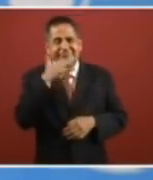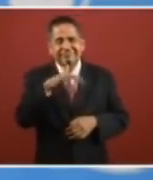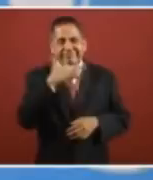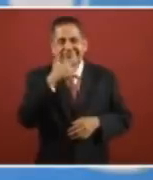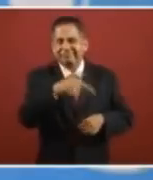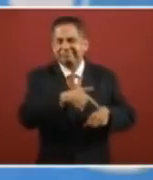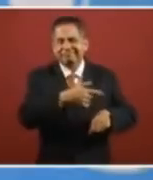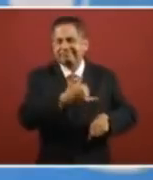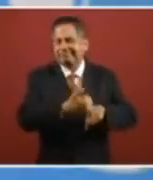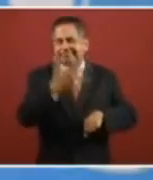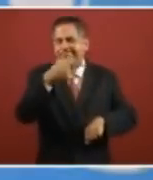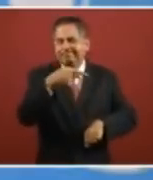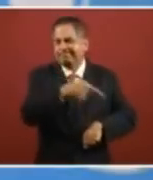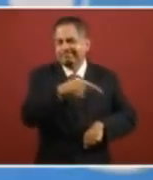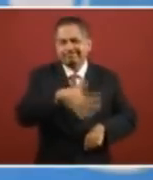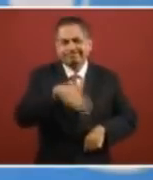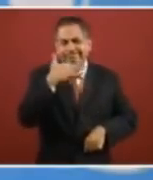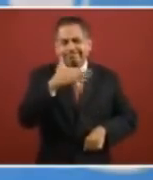corrupción política,